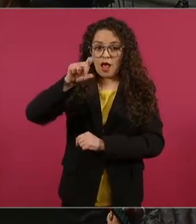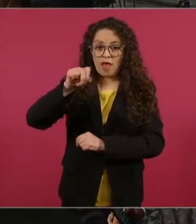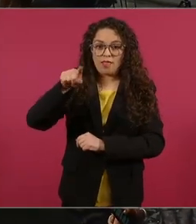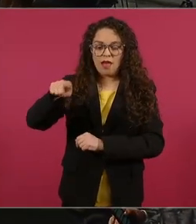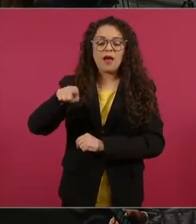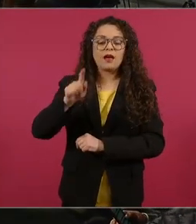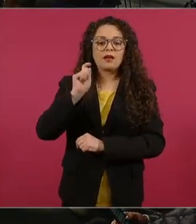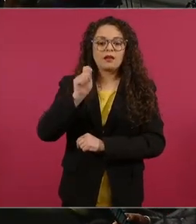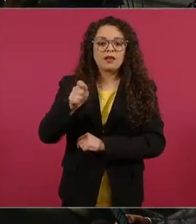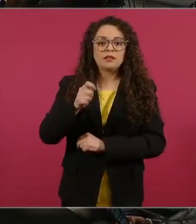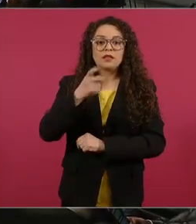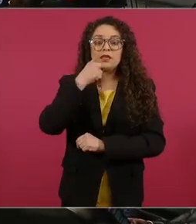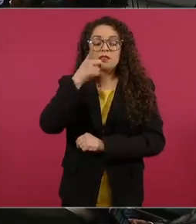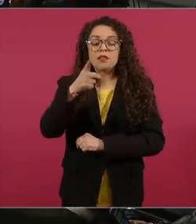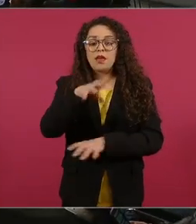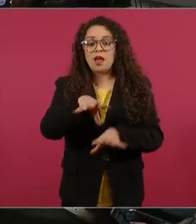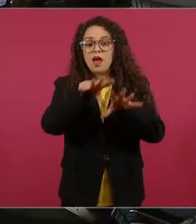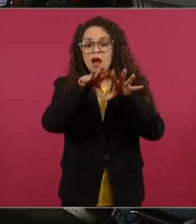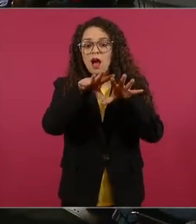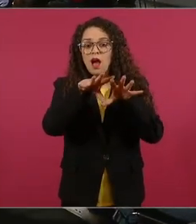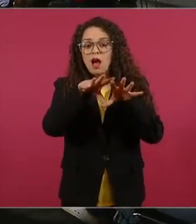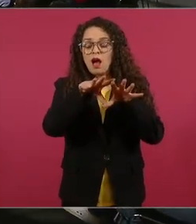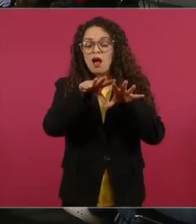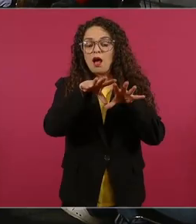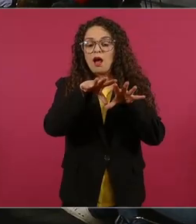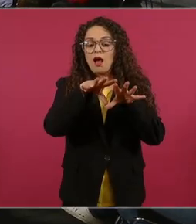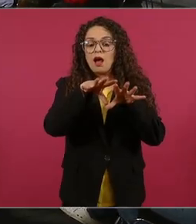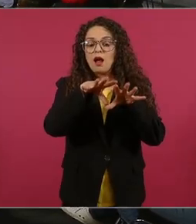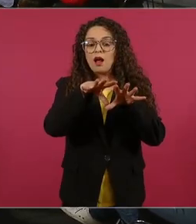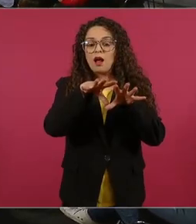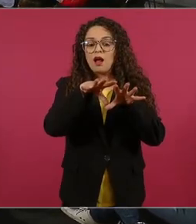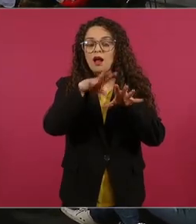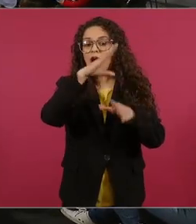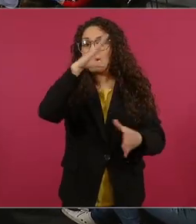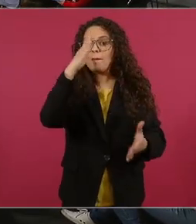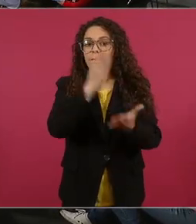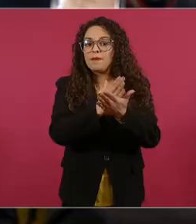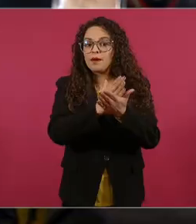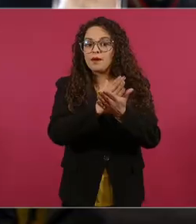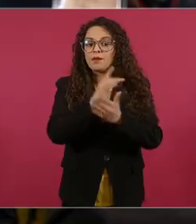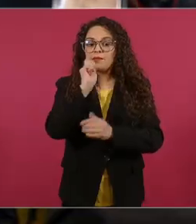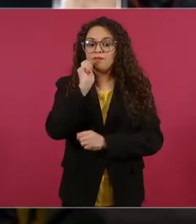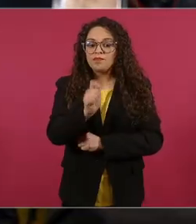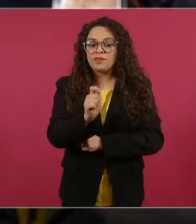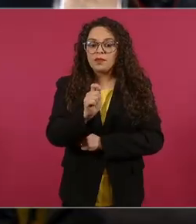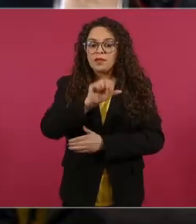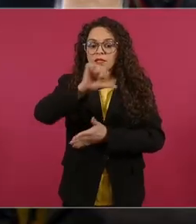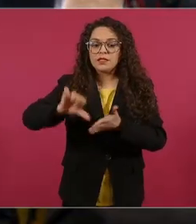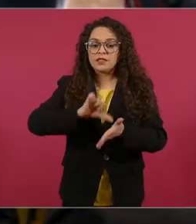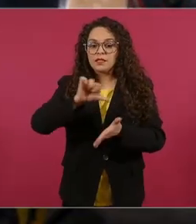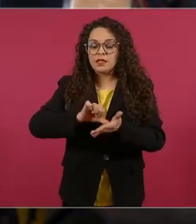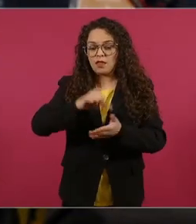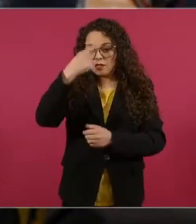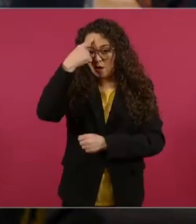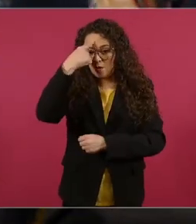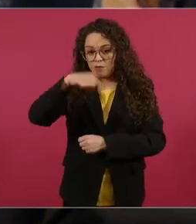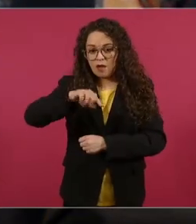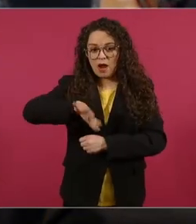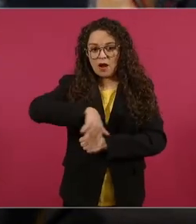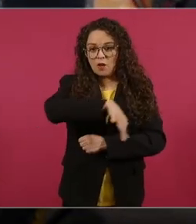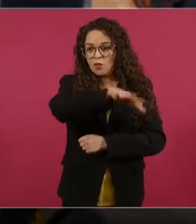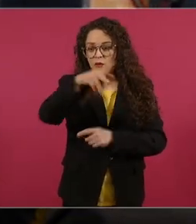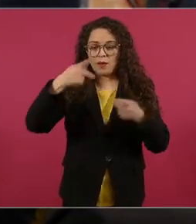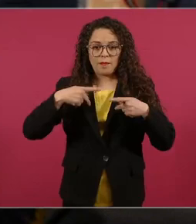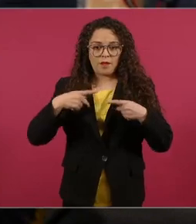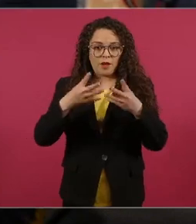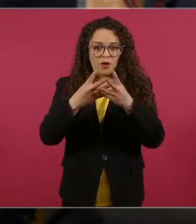investigando, que es la detención completamente de los centros de identificación humana. Es decir, La Jornada publicó esta semana